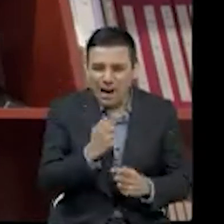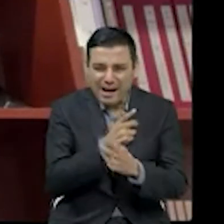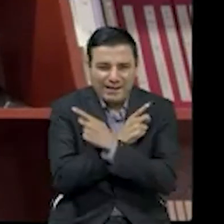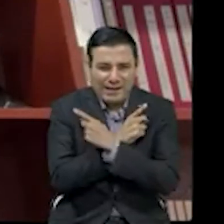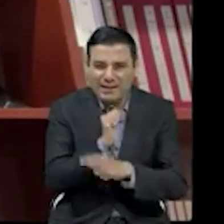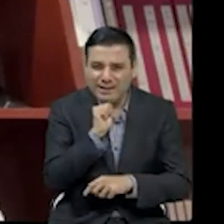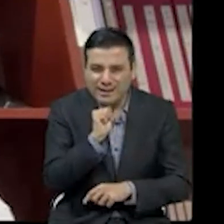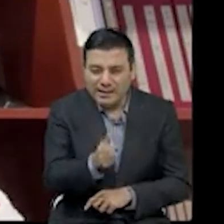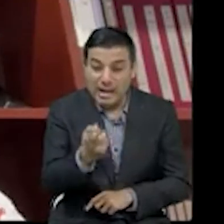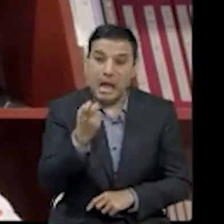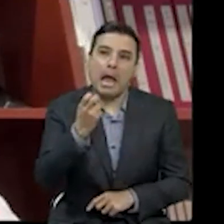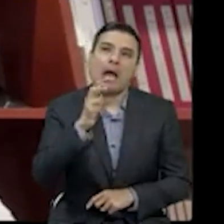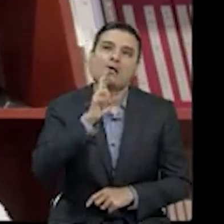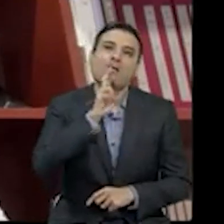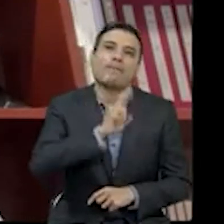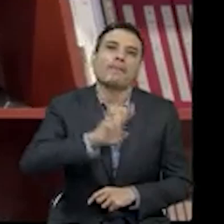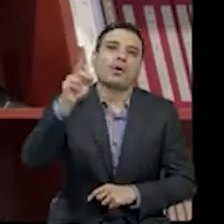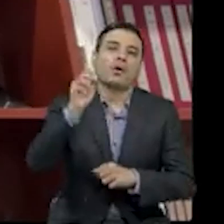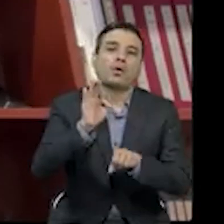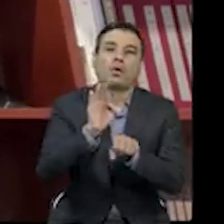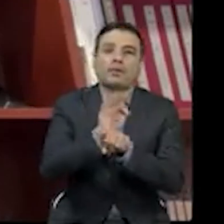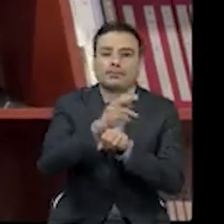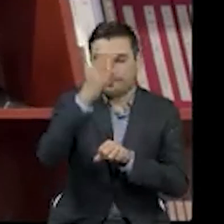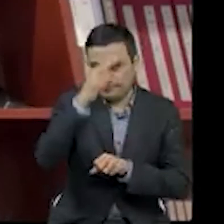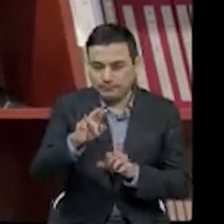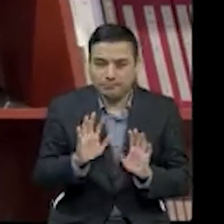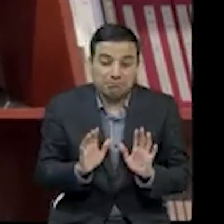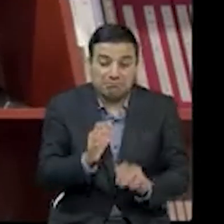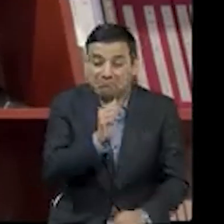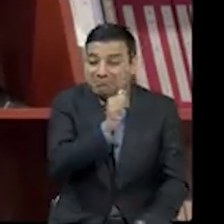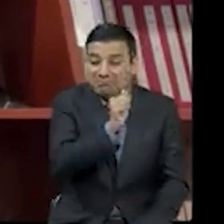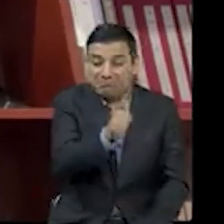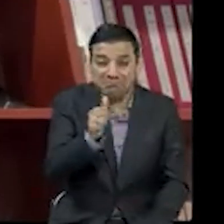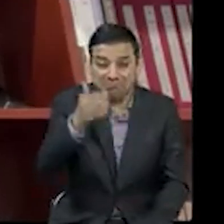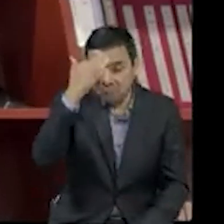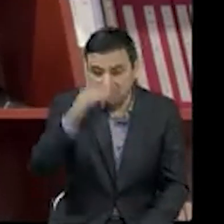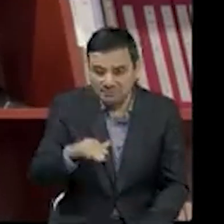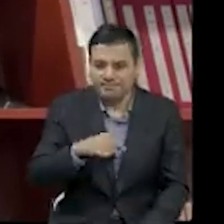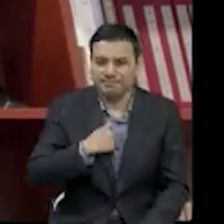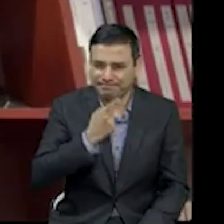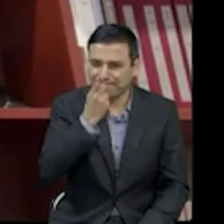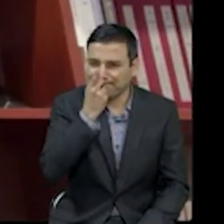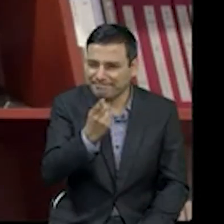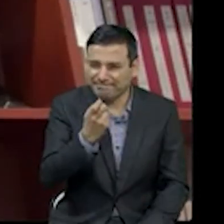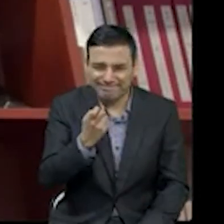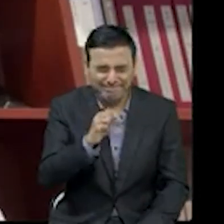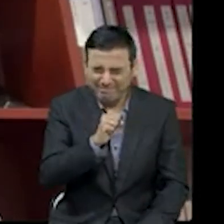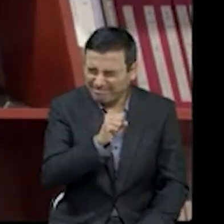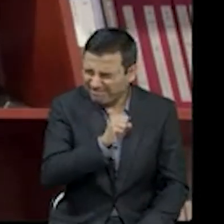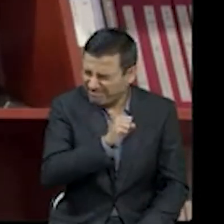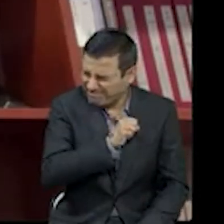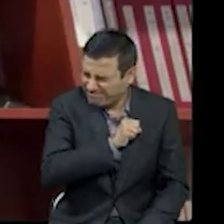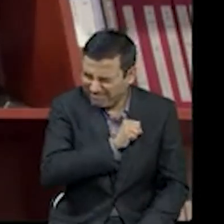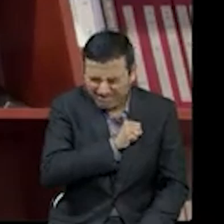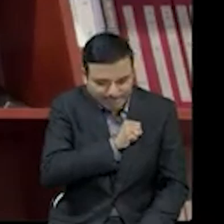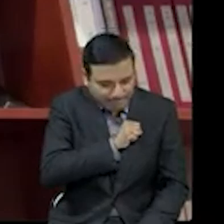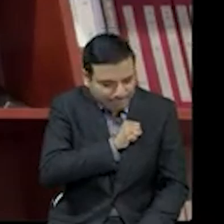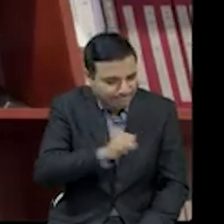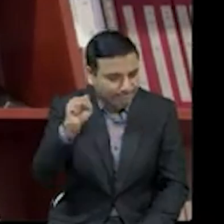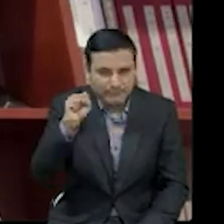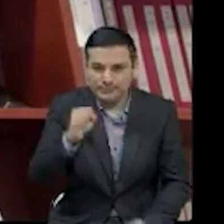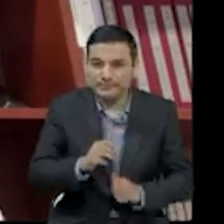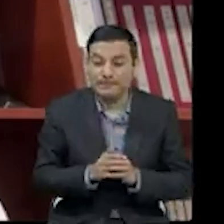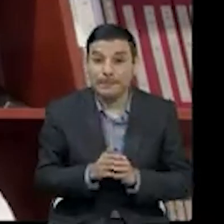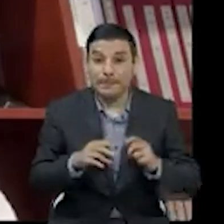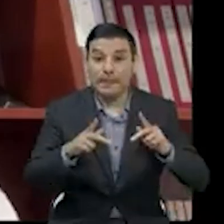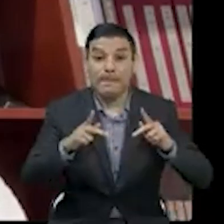el país, allá cada quien. Yo seguiré insistiendo que es canalla, que es intrigante, que se